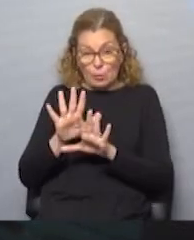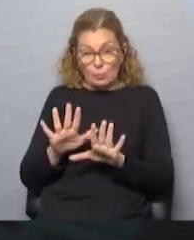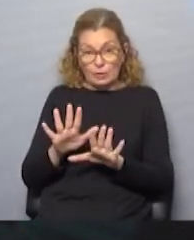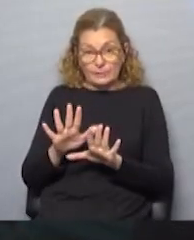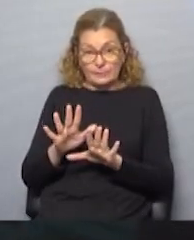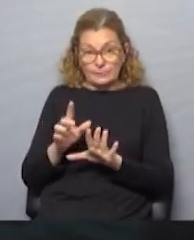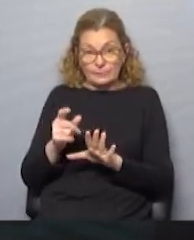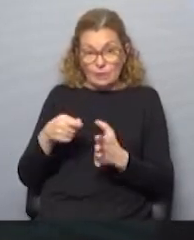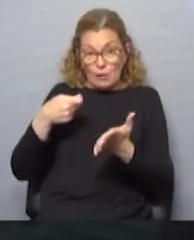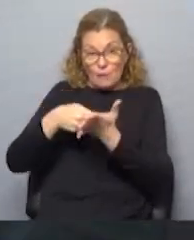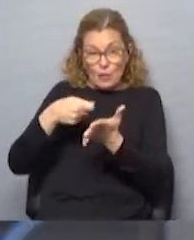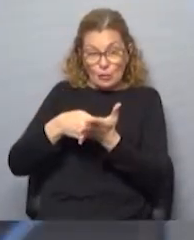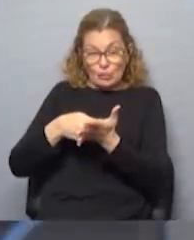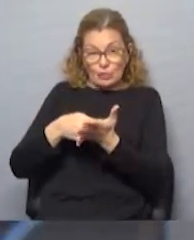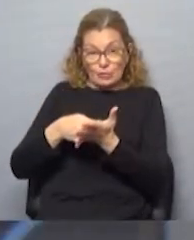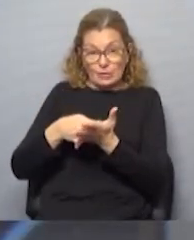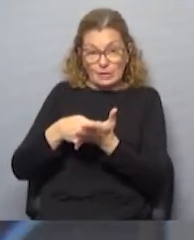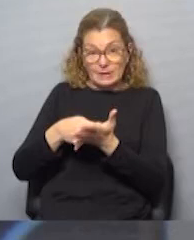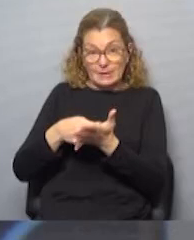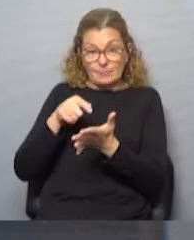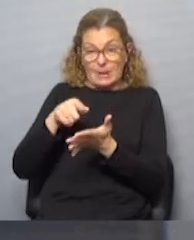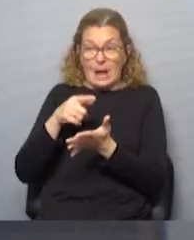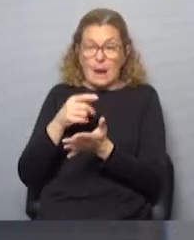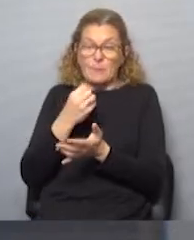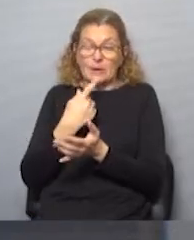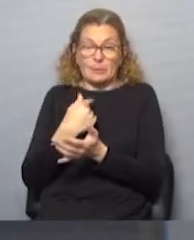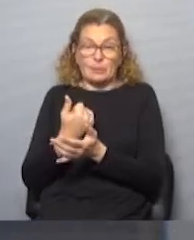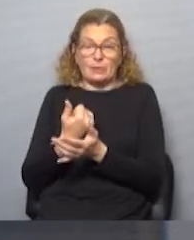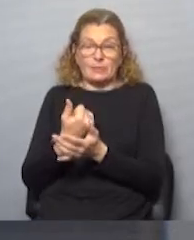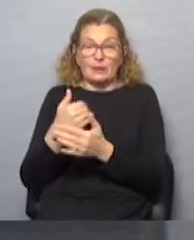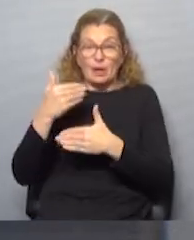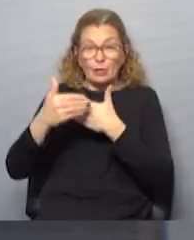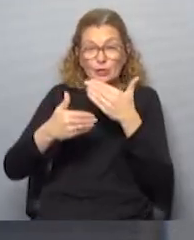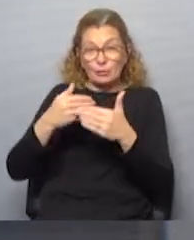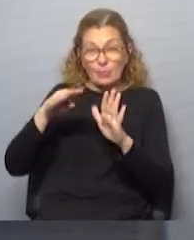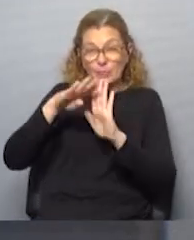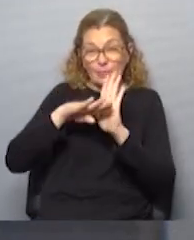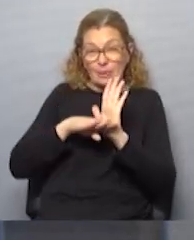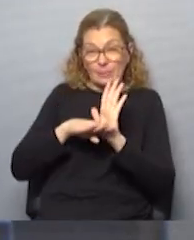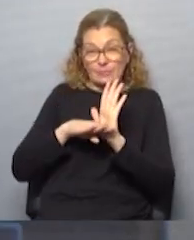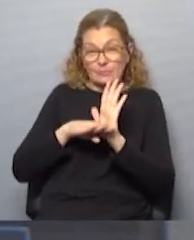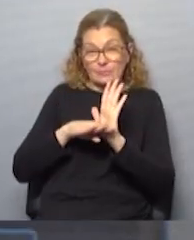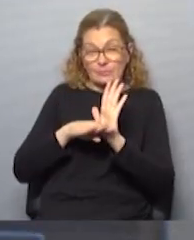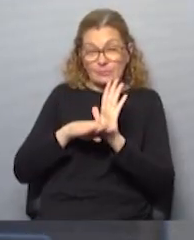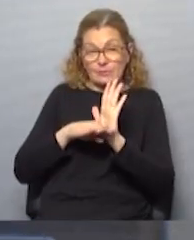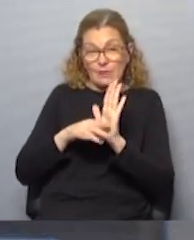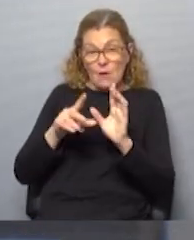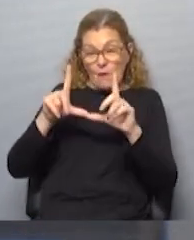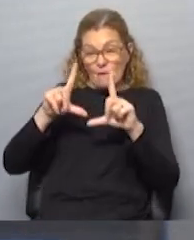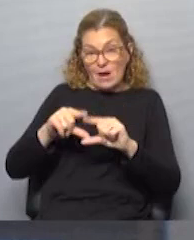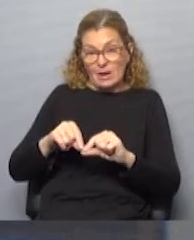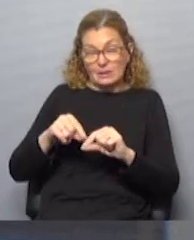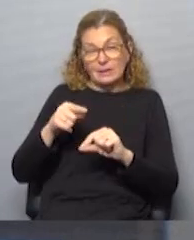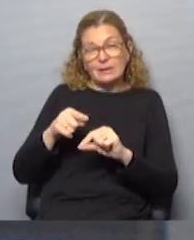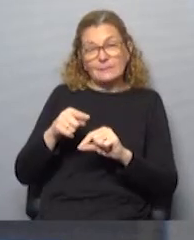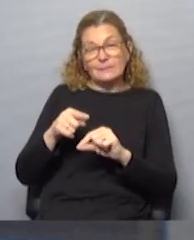los fondos reales que se dispondrían para la continuación de esos programas en realidad decrece y